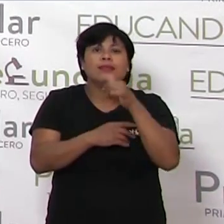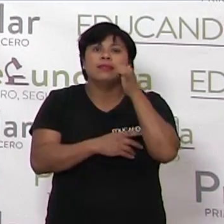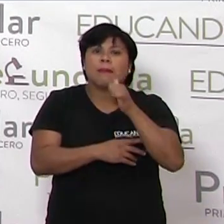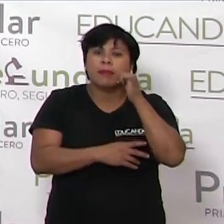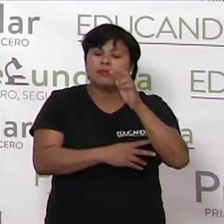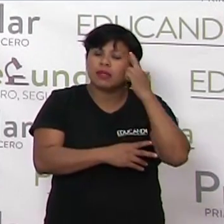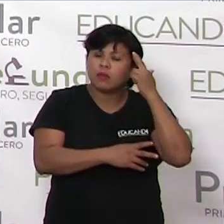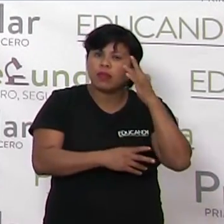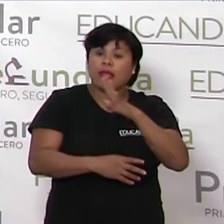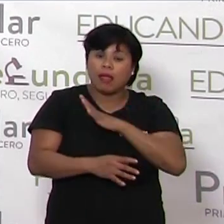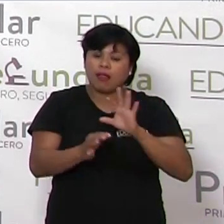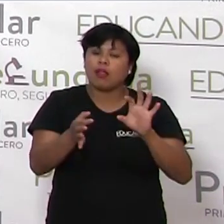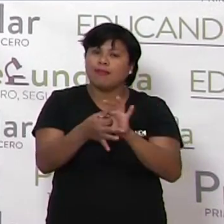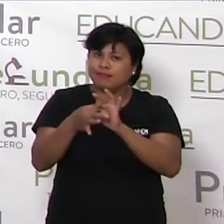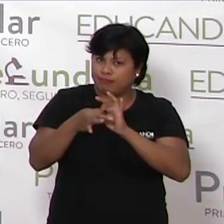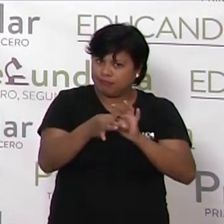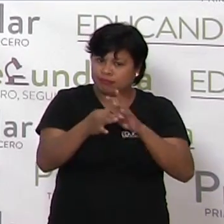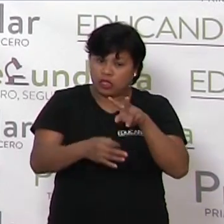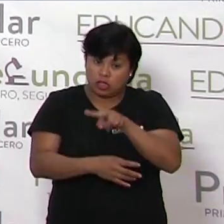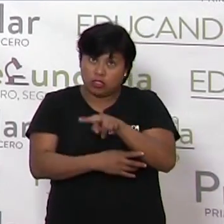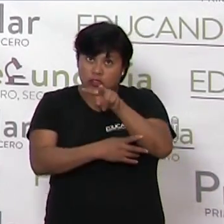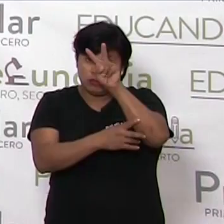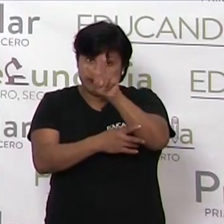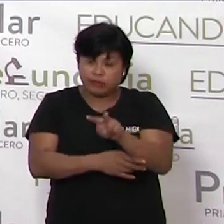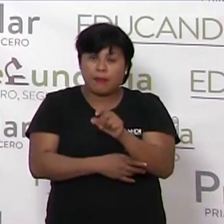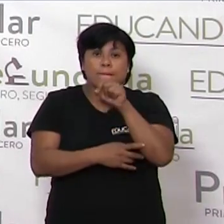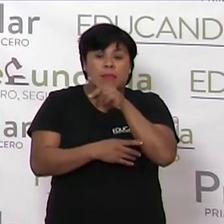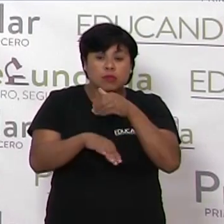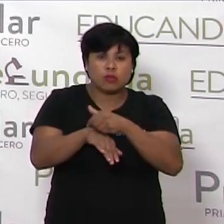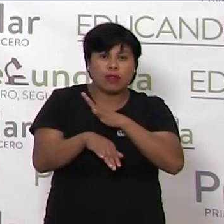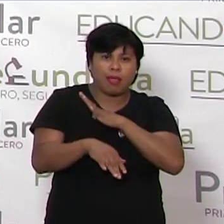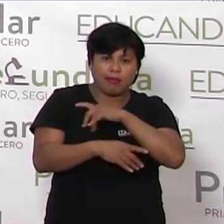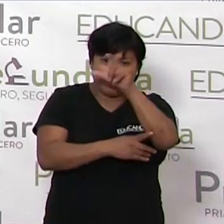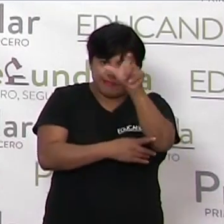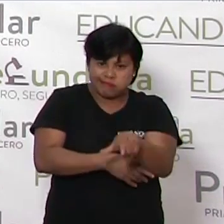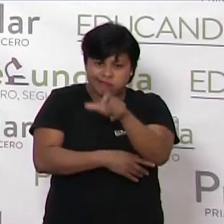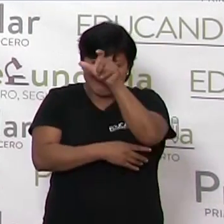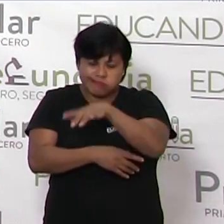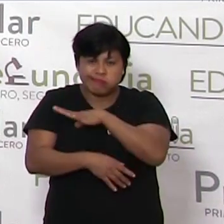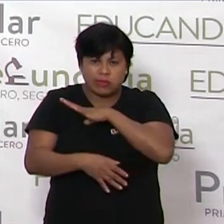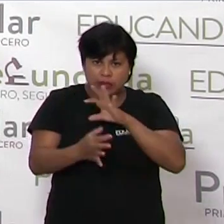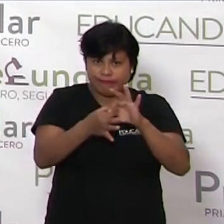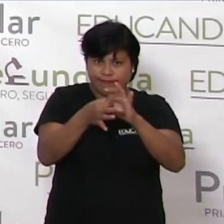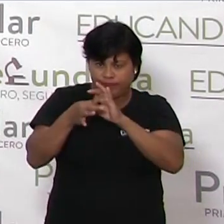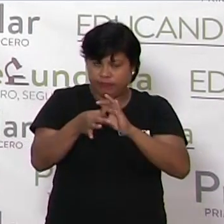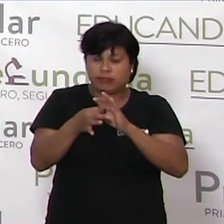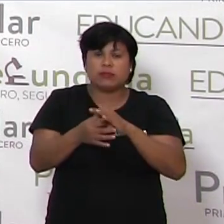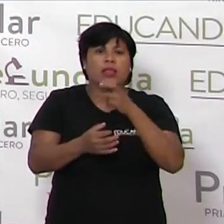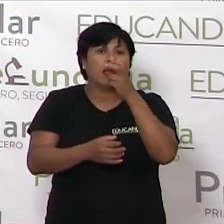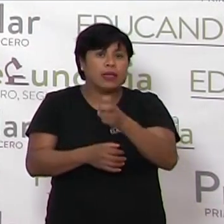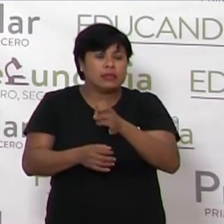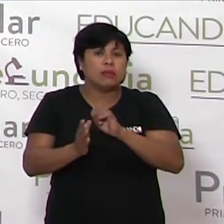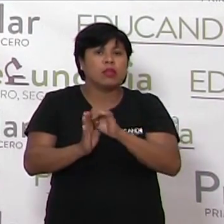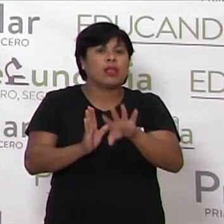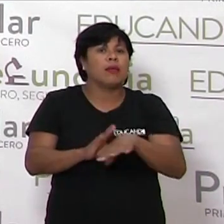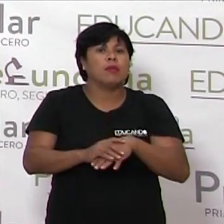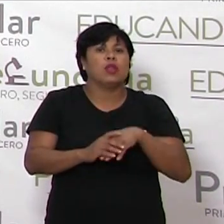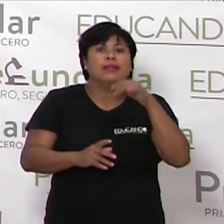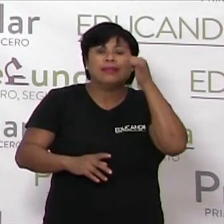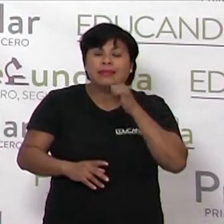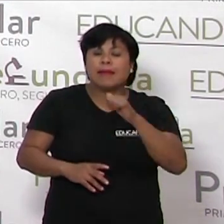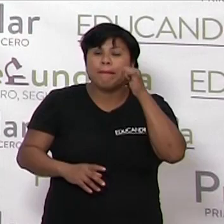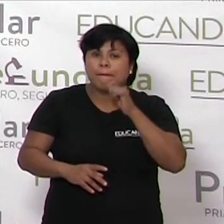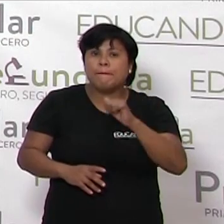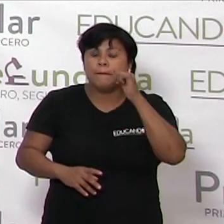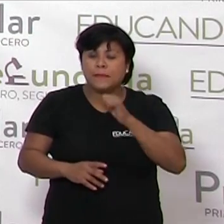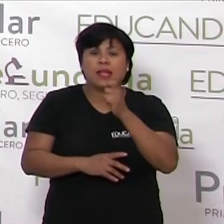siempre recordemos que hay una relación, hay una proporcionalidad que tenemos que reconocer. Y en este caso,